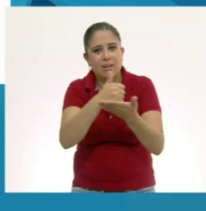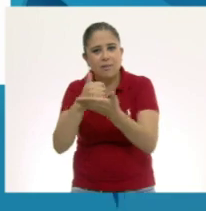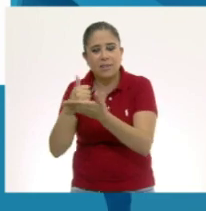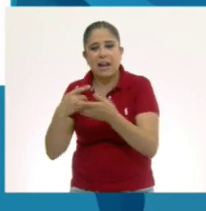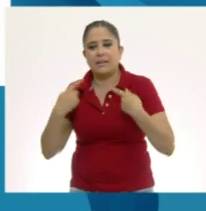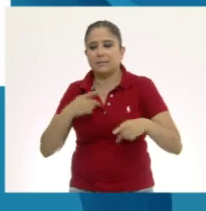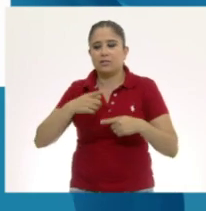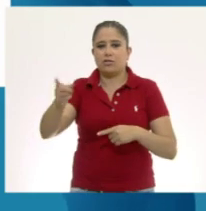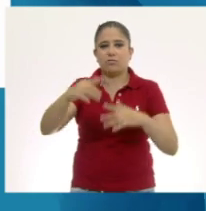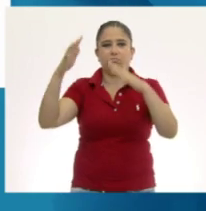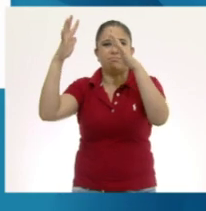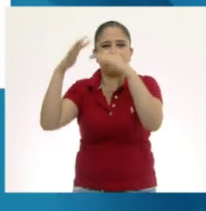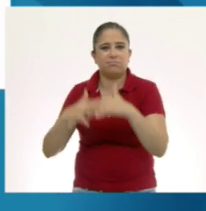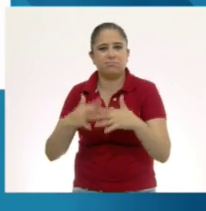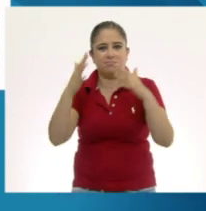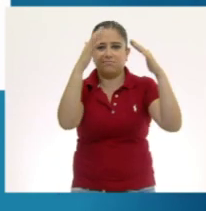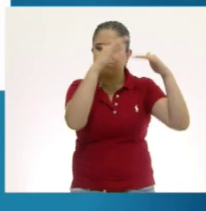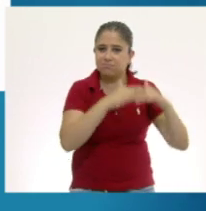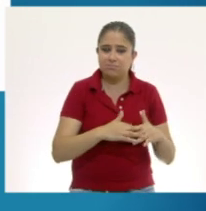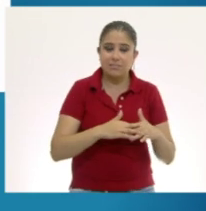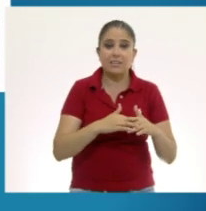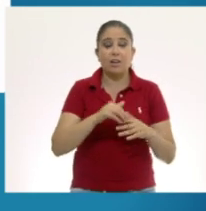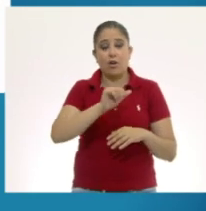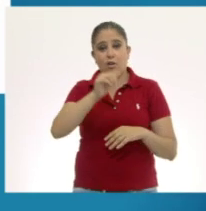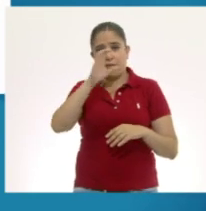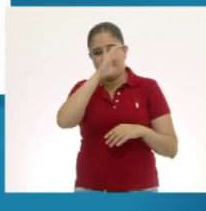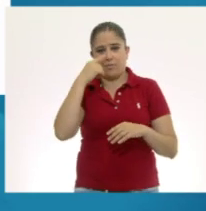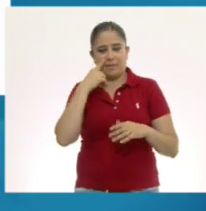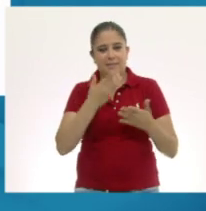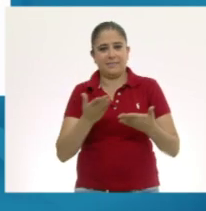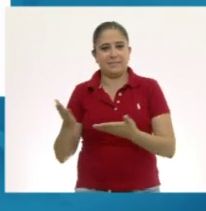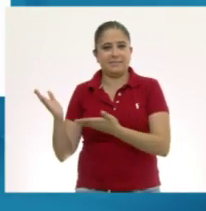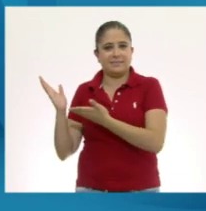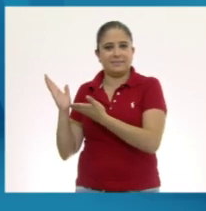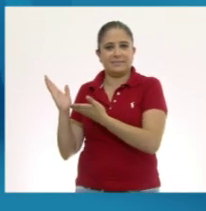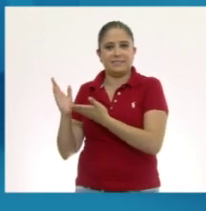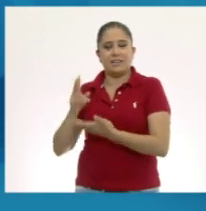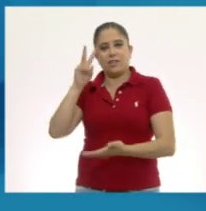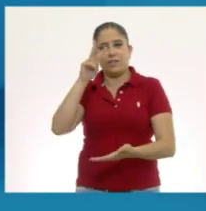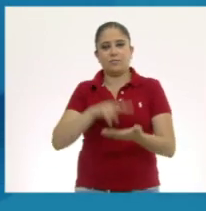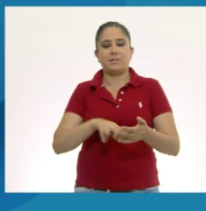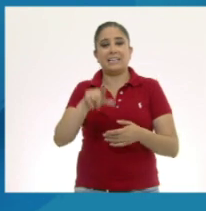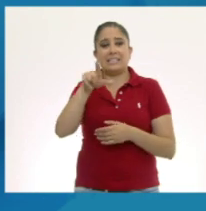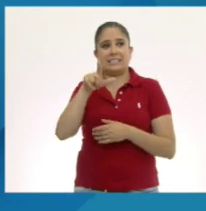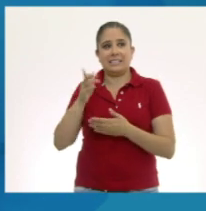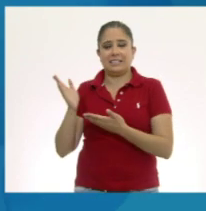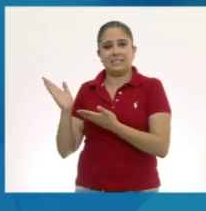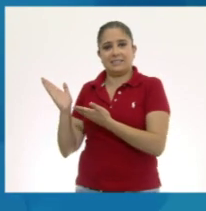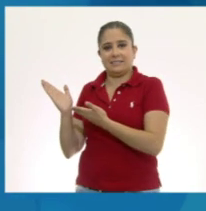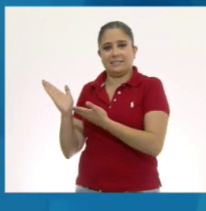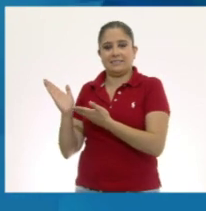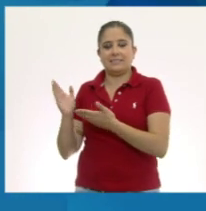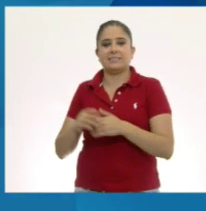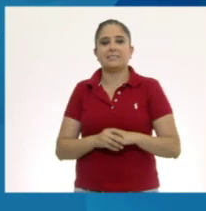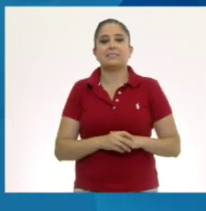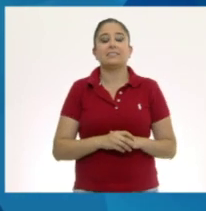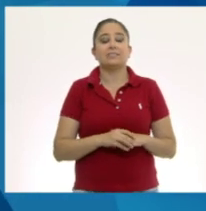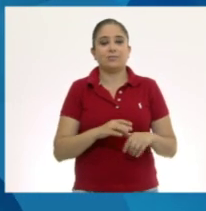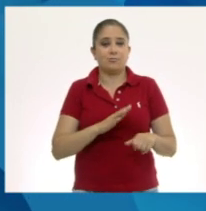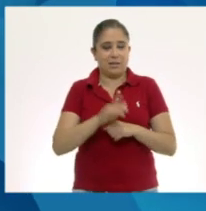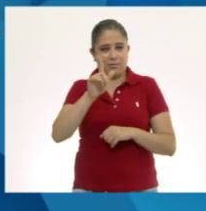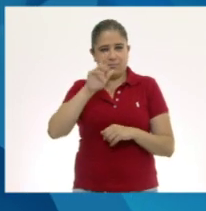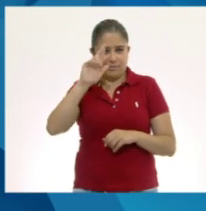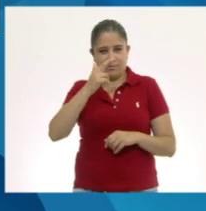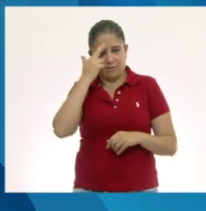los afectados en este sismo. Y aquí tengo otra más, mira. Esta es la del 2017, de la cual te